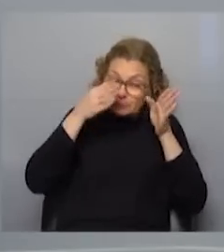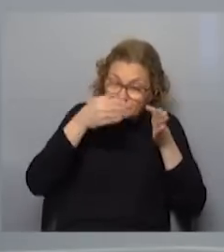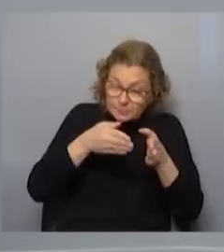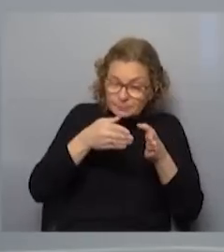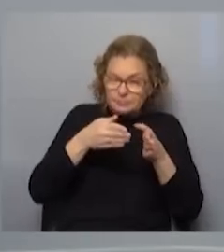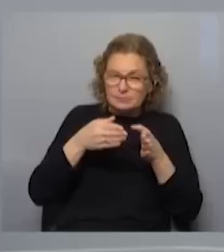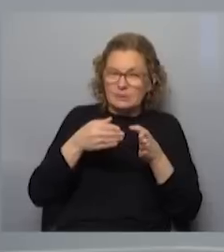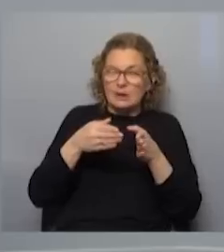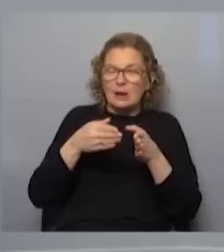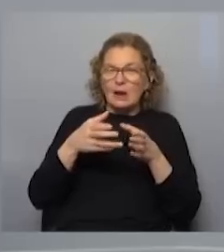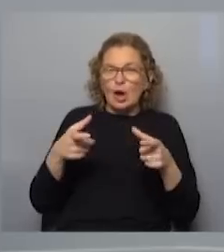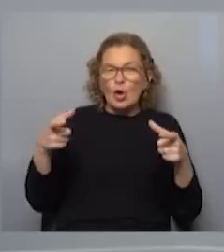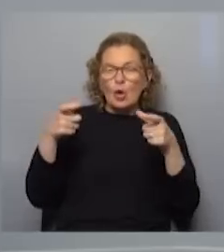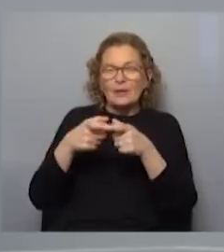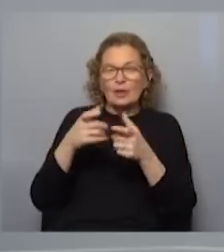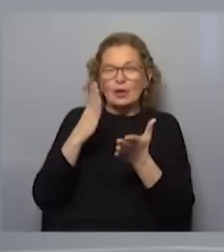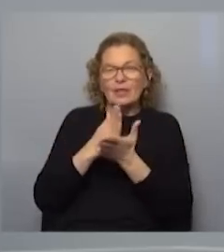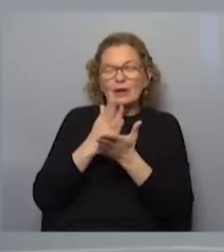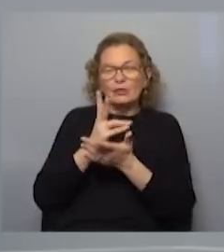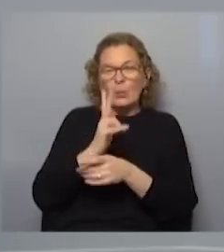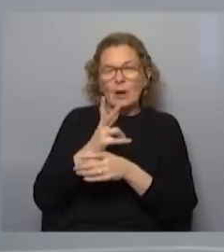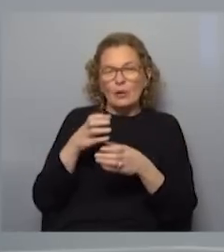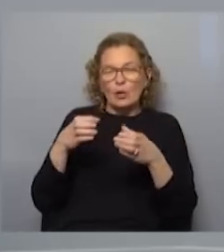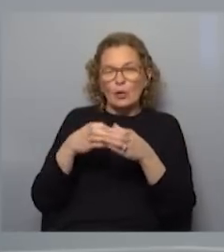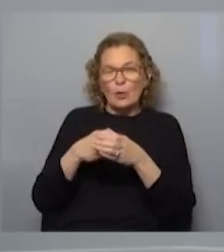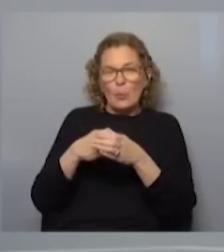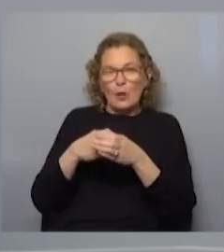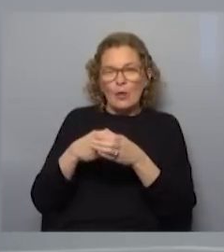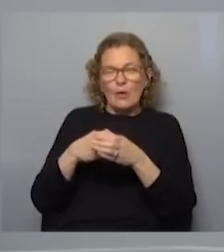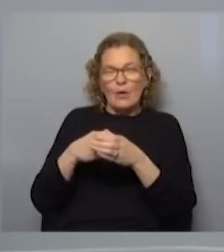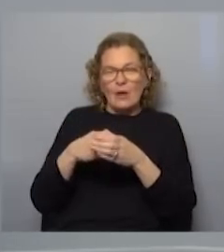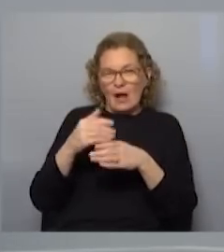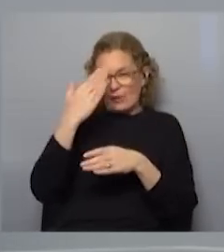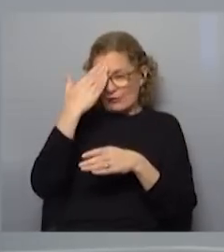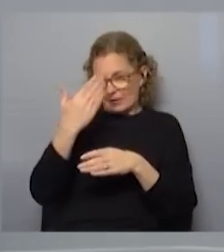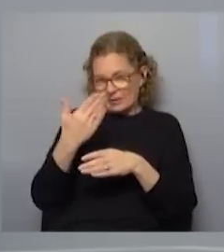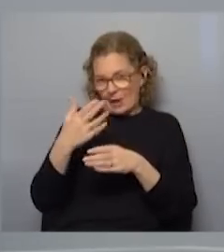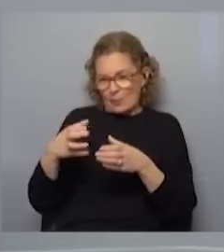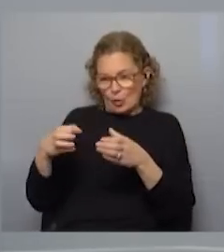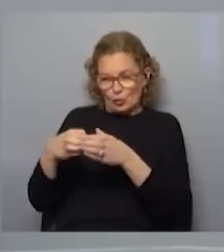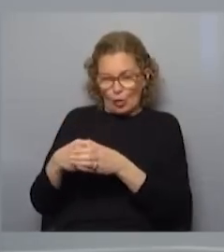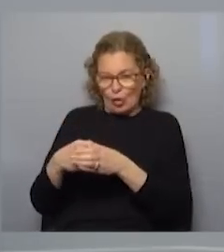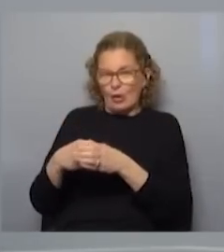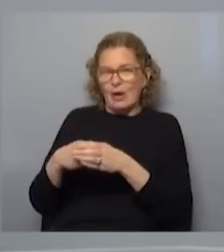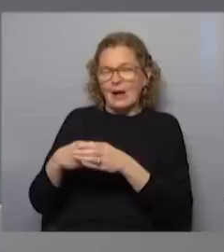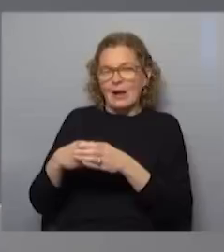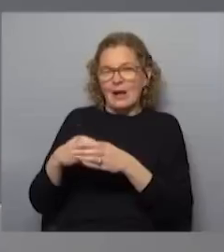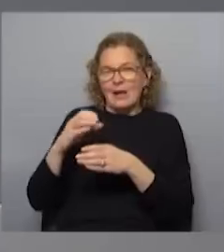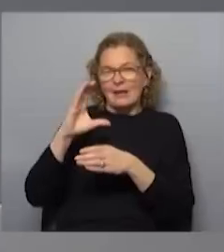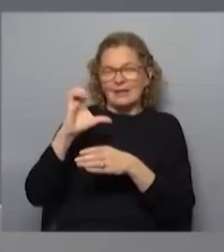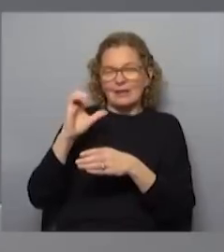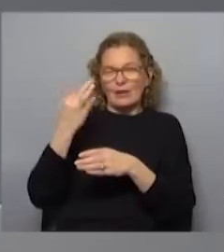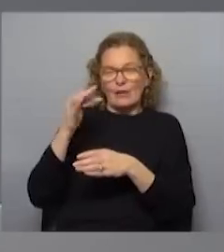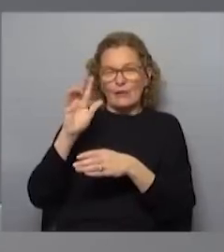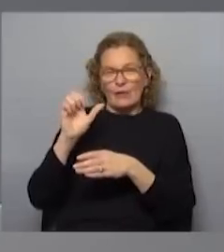a las comisiones de derechos humanos de los partidos tradicionales al frente amplio en su conjunto a la sed feu